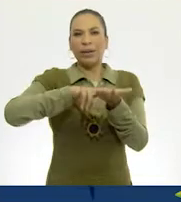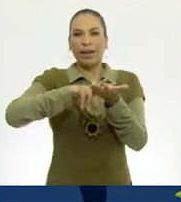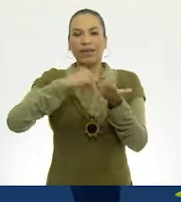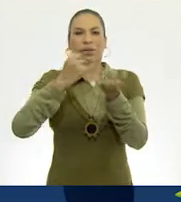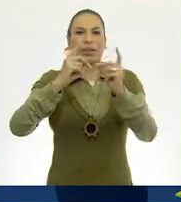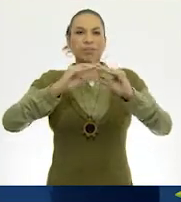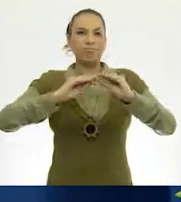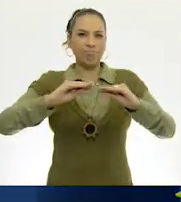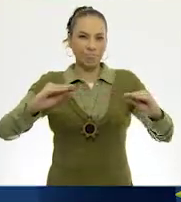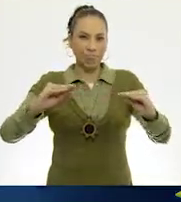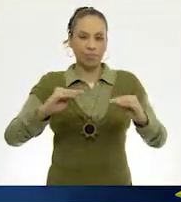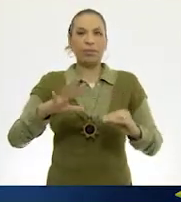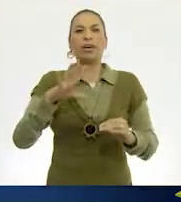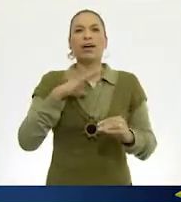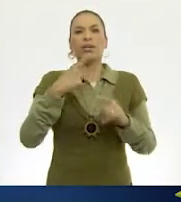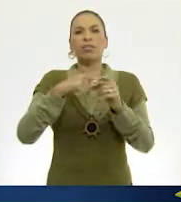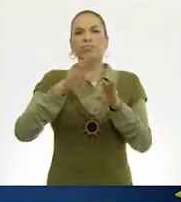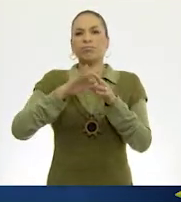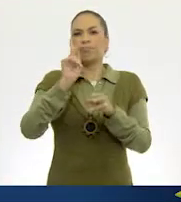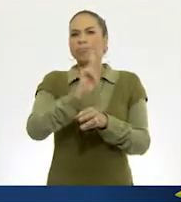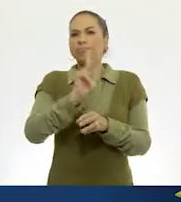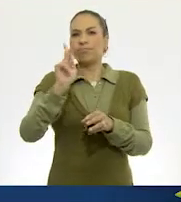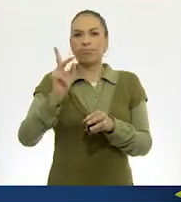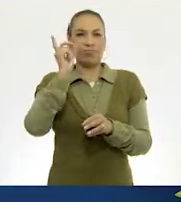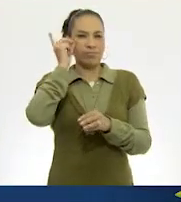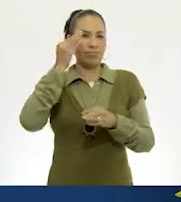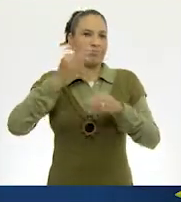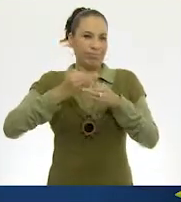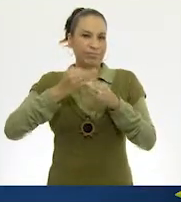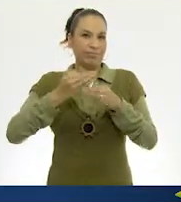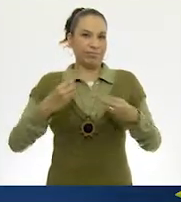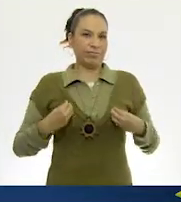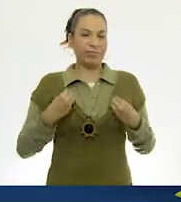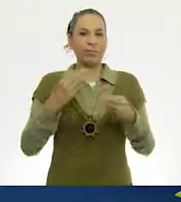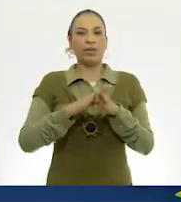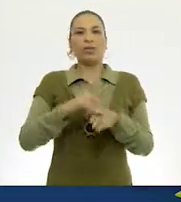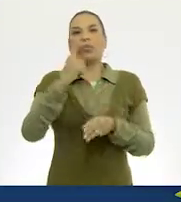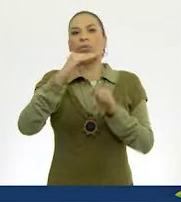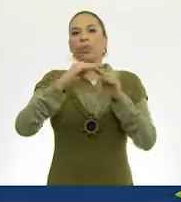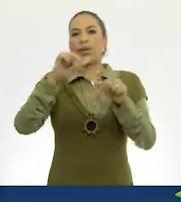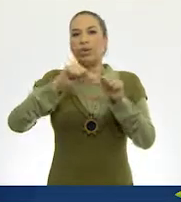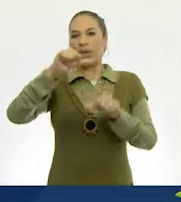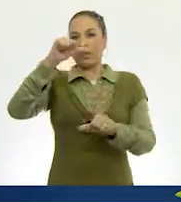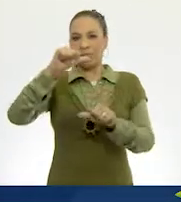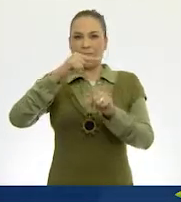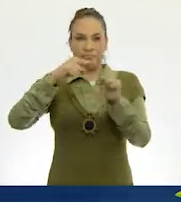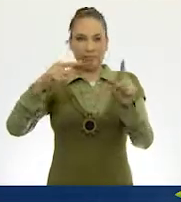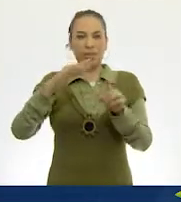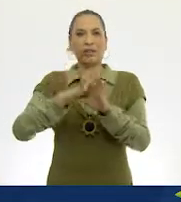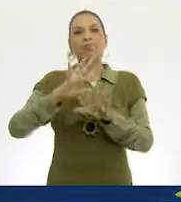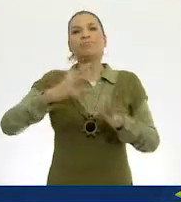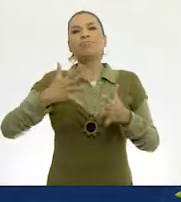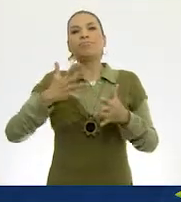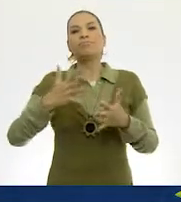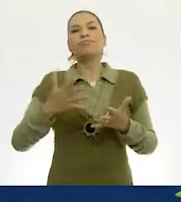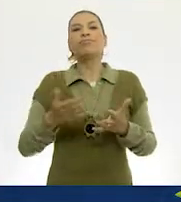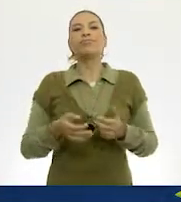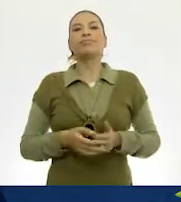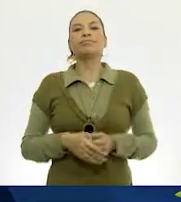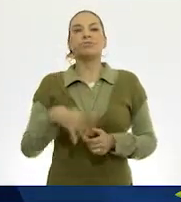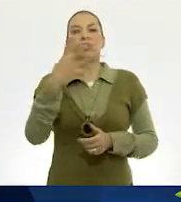desiertos. Tenía un tamaño similar al caballo actual, con 1,5 metros de altura y